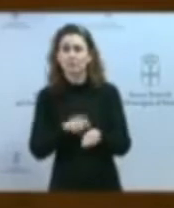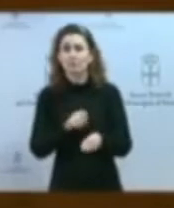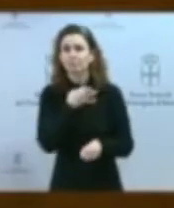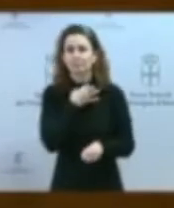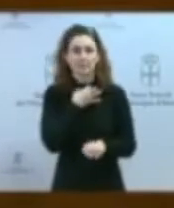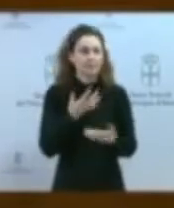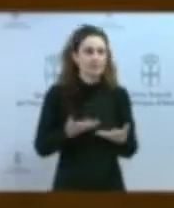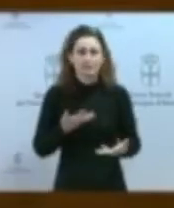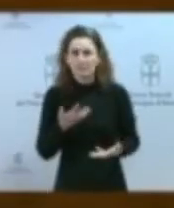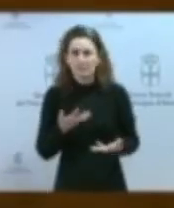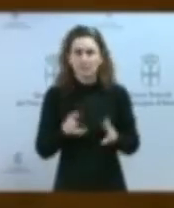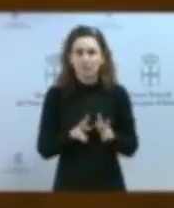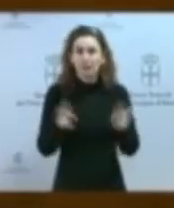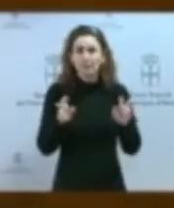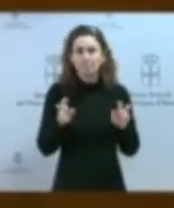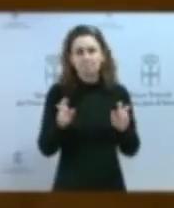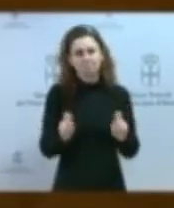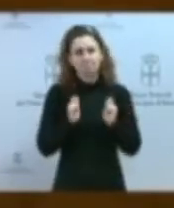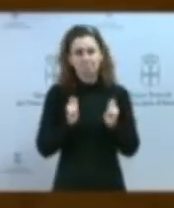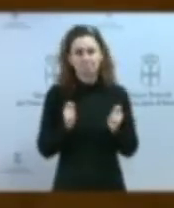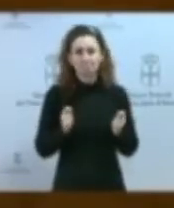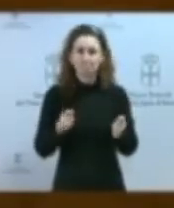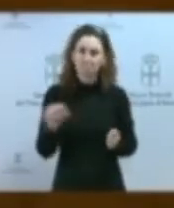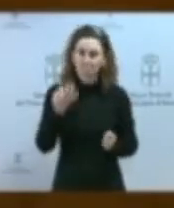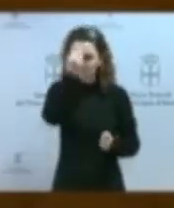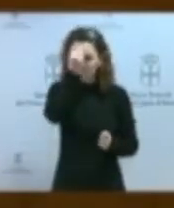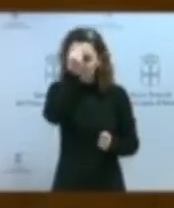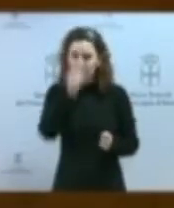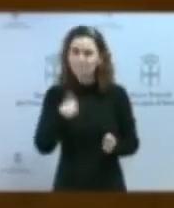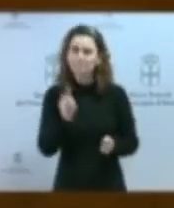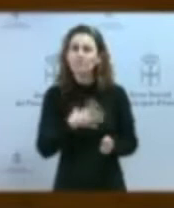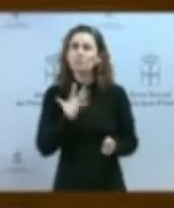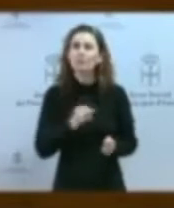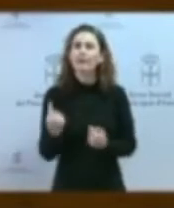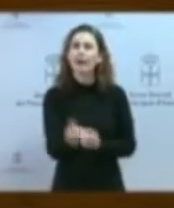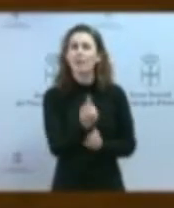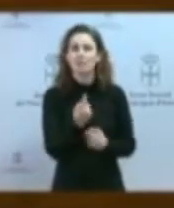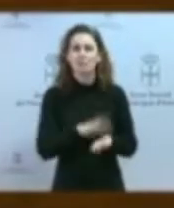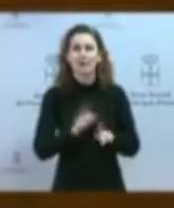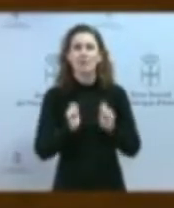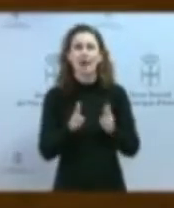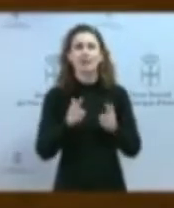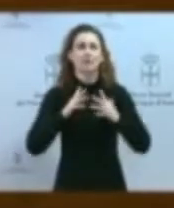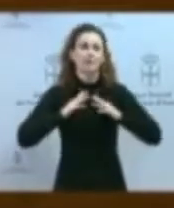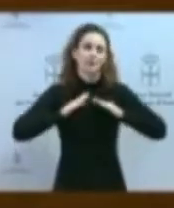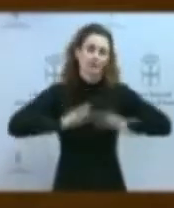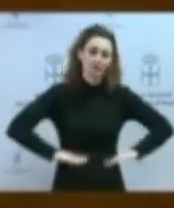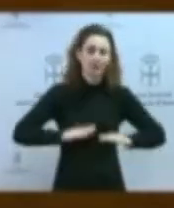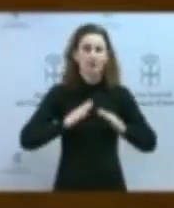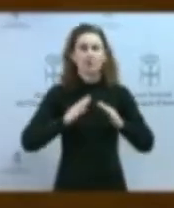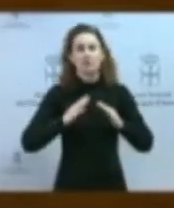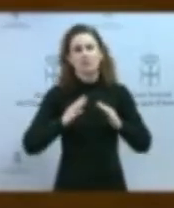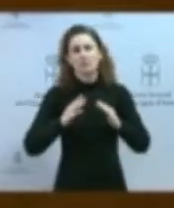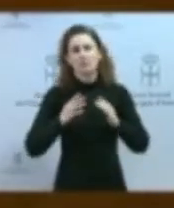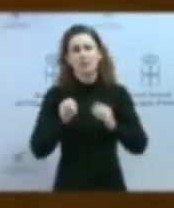la obligación de pensar qué podemos hacer cada uno y cada una para aliviar el sufrimiento y para dar apoyos y certidumbres. Ese es el